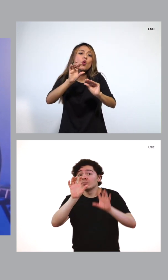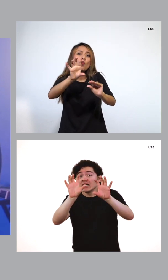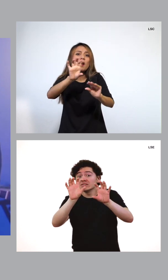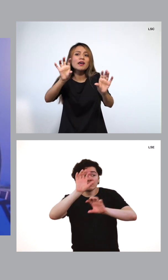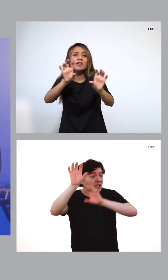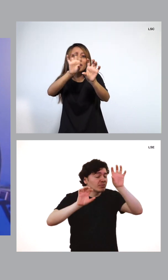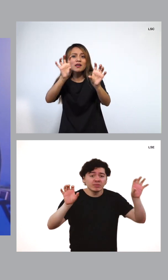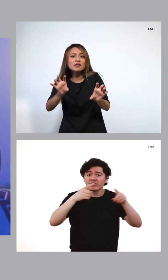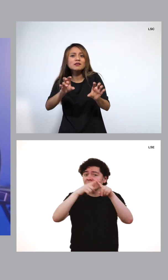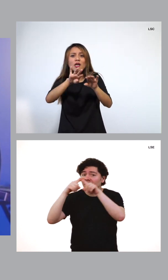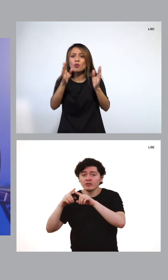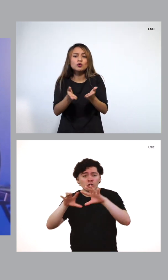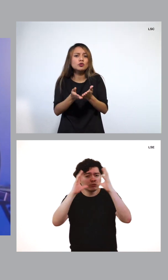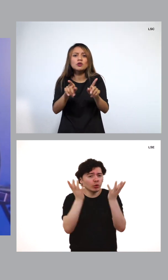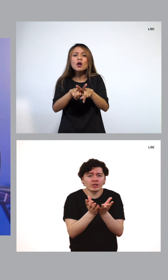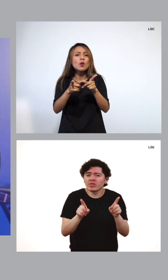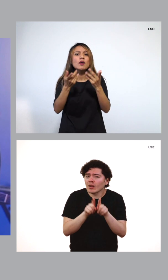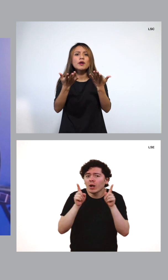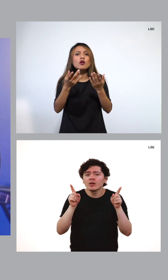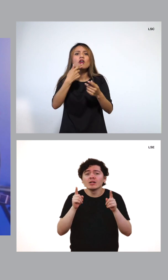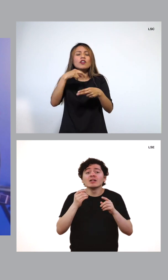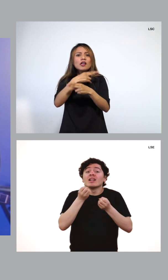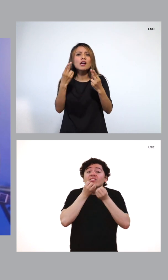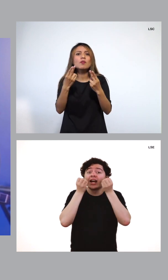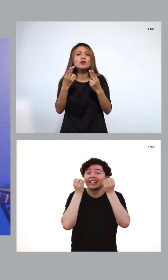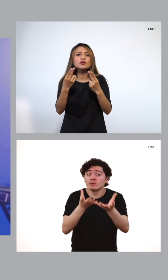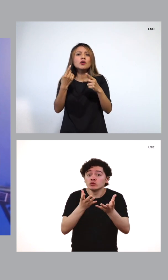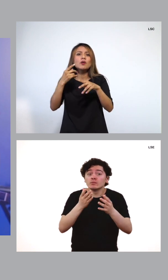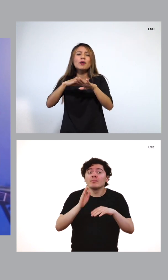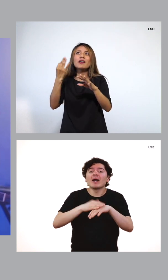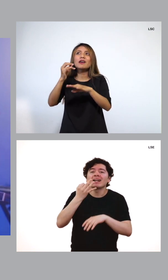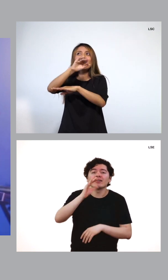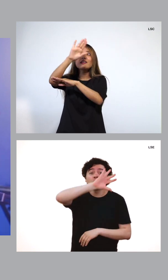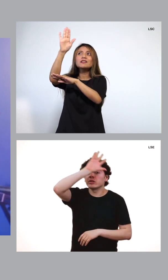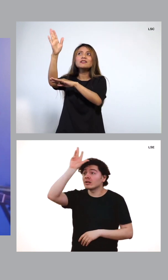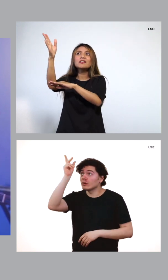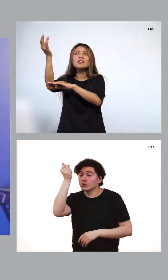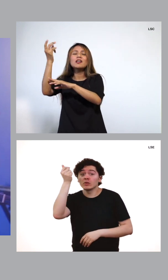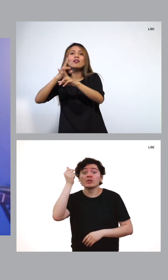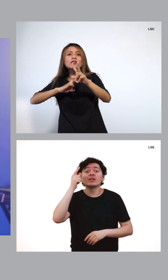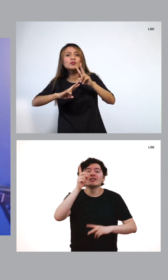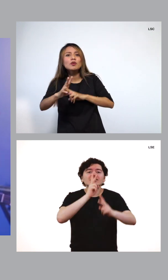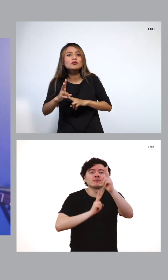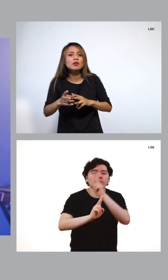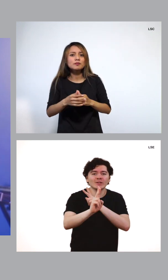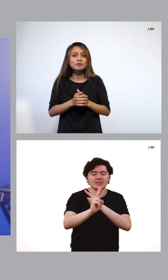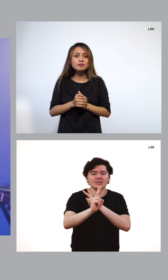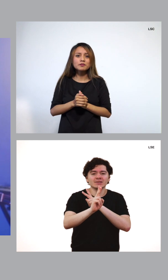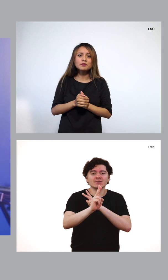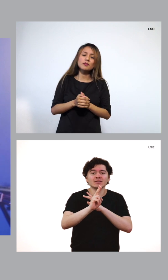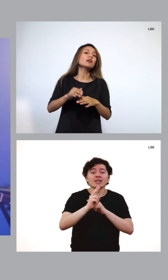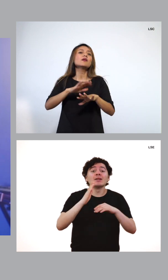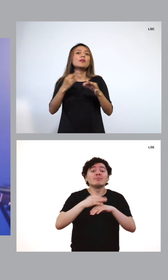propia nación o por tu propia tierra. Pero en estas fechas, que nuestro país va a inclinar su oído hacia la Semana Santa, en la variedad